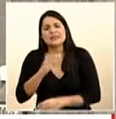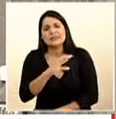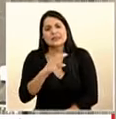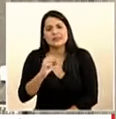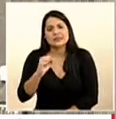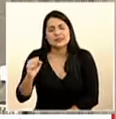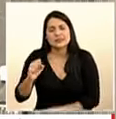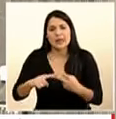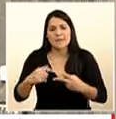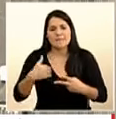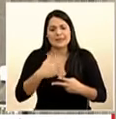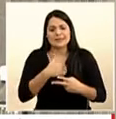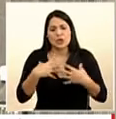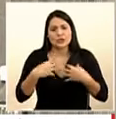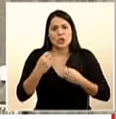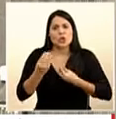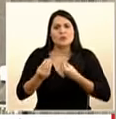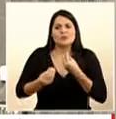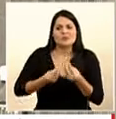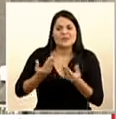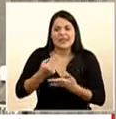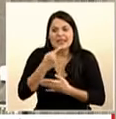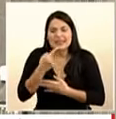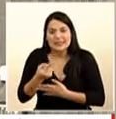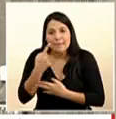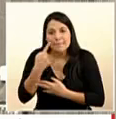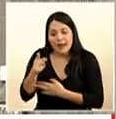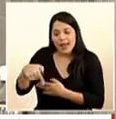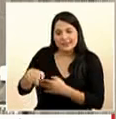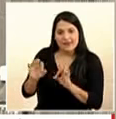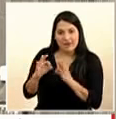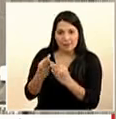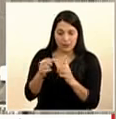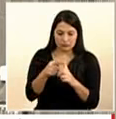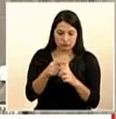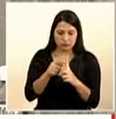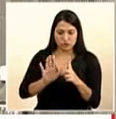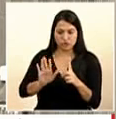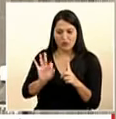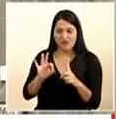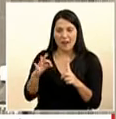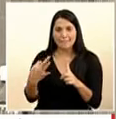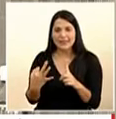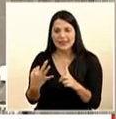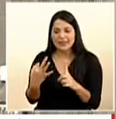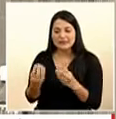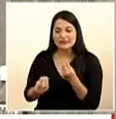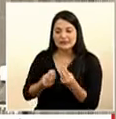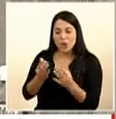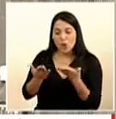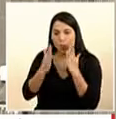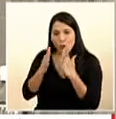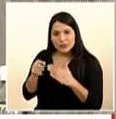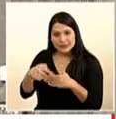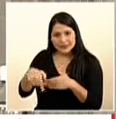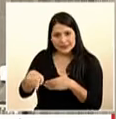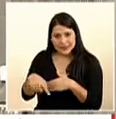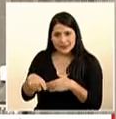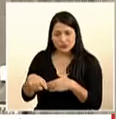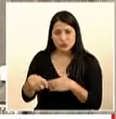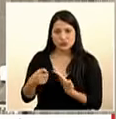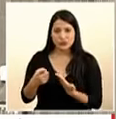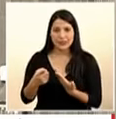estas personas tienen las condiciones necesarias para realizar la cuarentena cuarentena por perdón o es posible que sigan contagiando